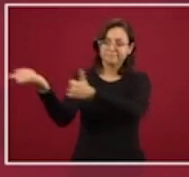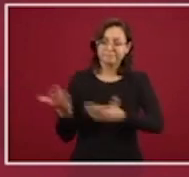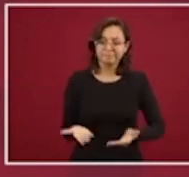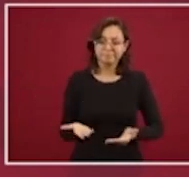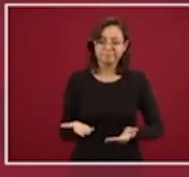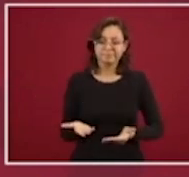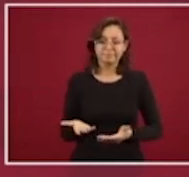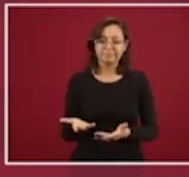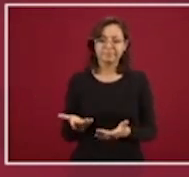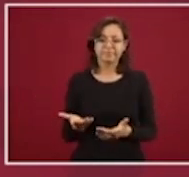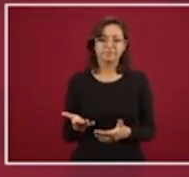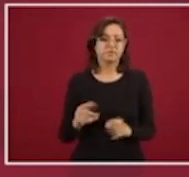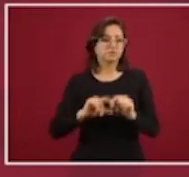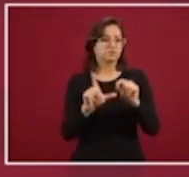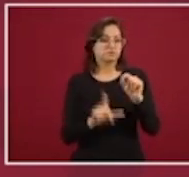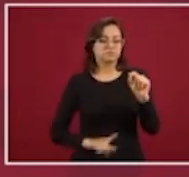y no tener problema